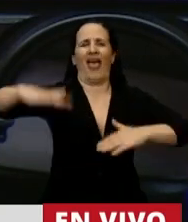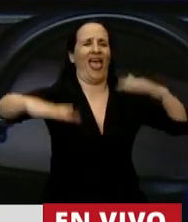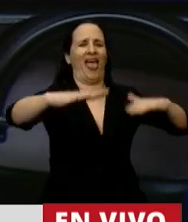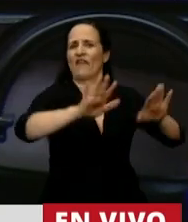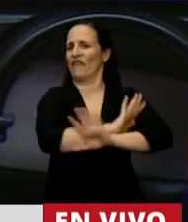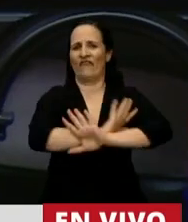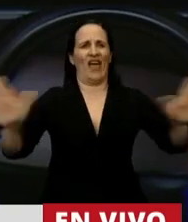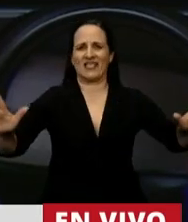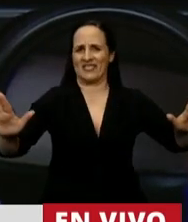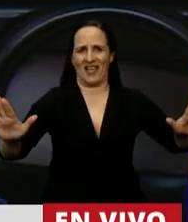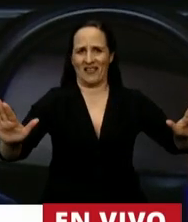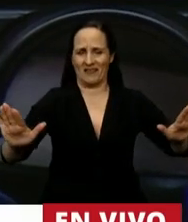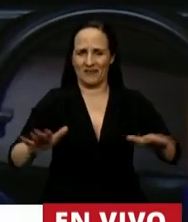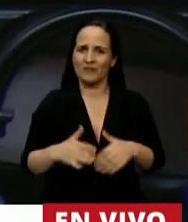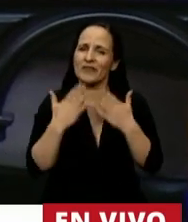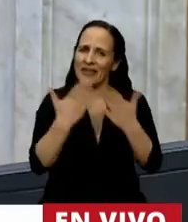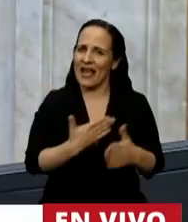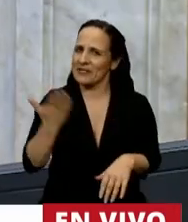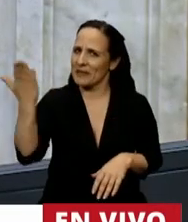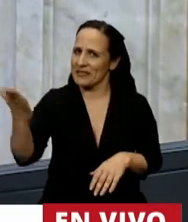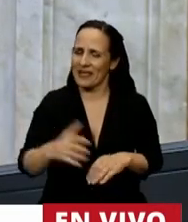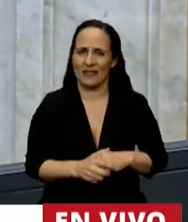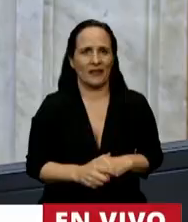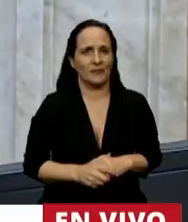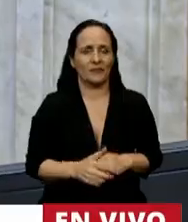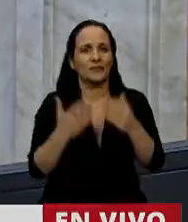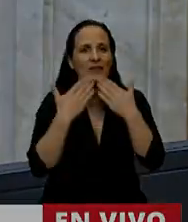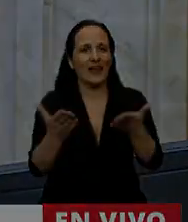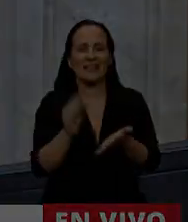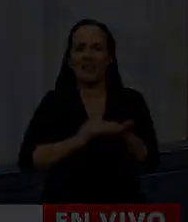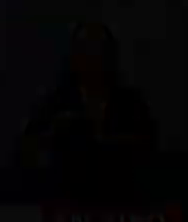Argentina. Gracias, señor presidente. Muchas gracias, diputado Leito.